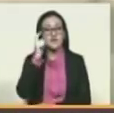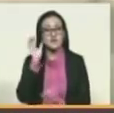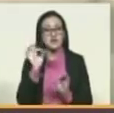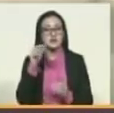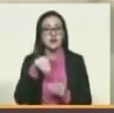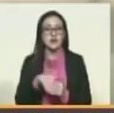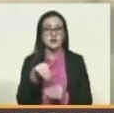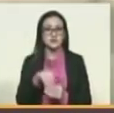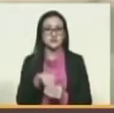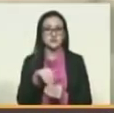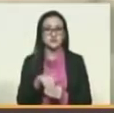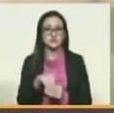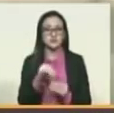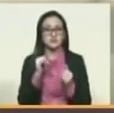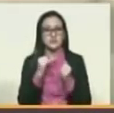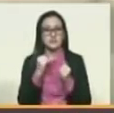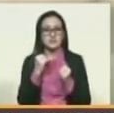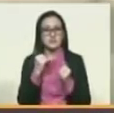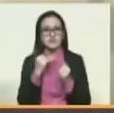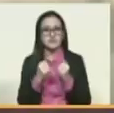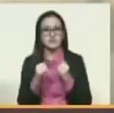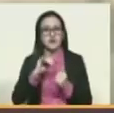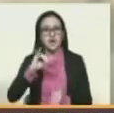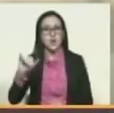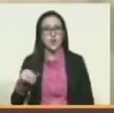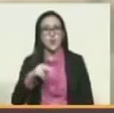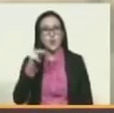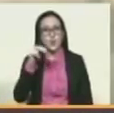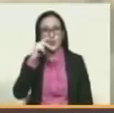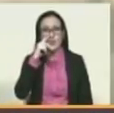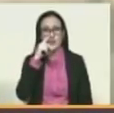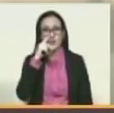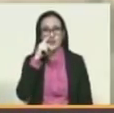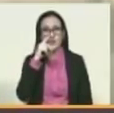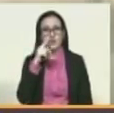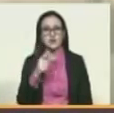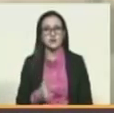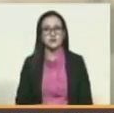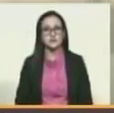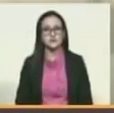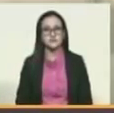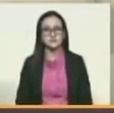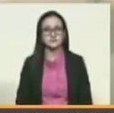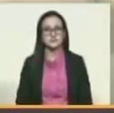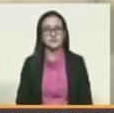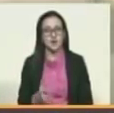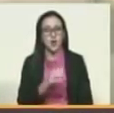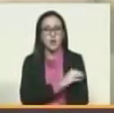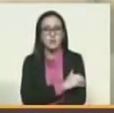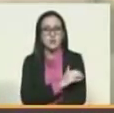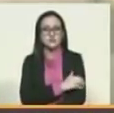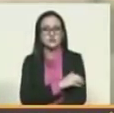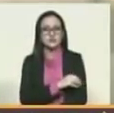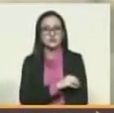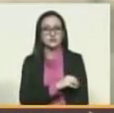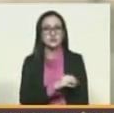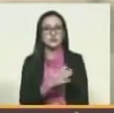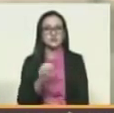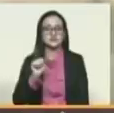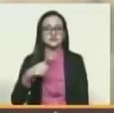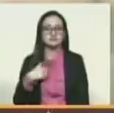para fines de junio, que bueno, que la oposición sí se